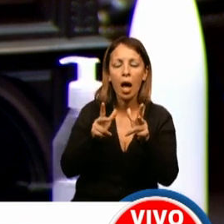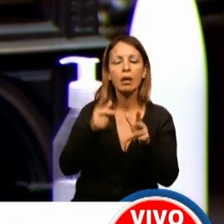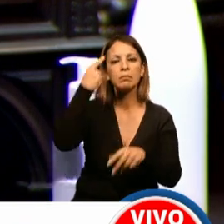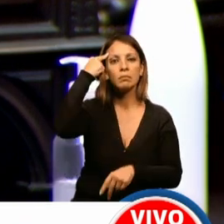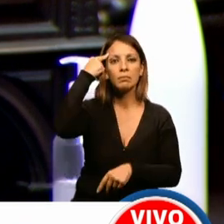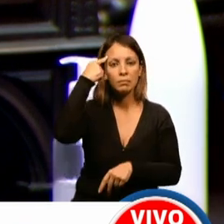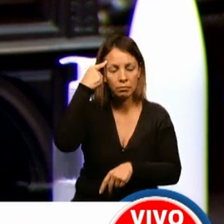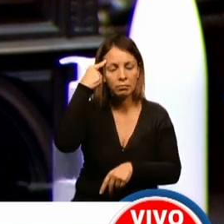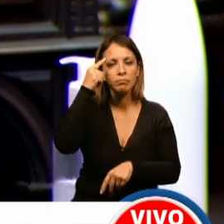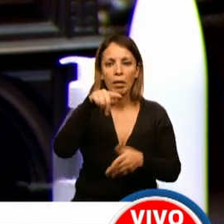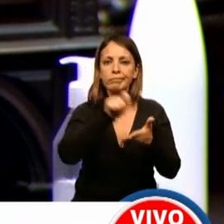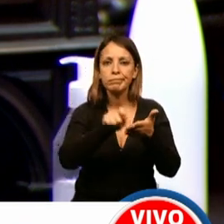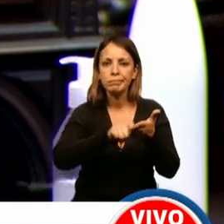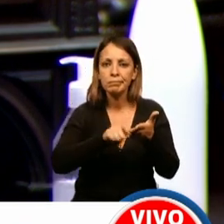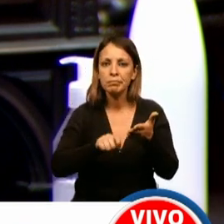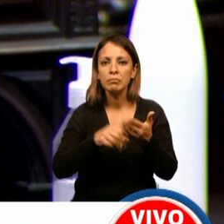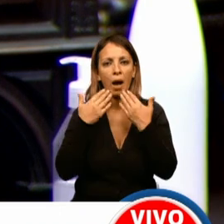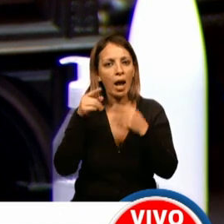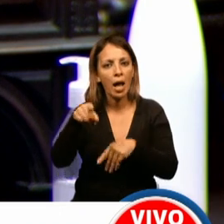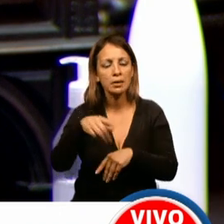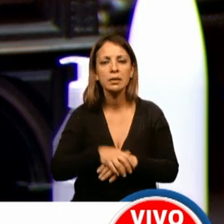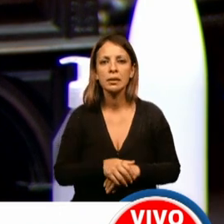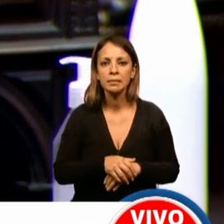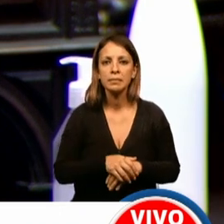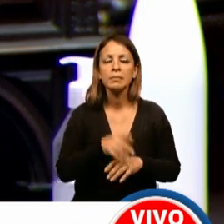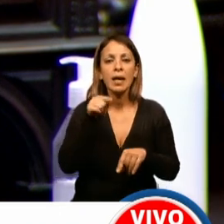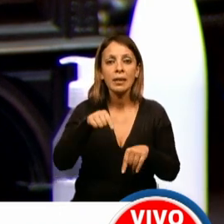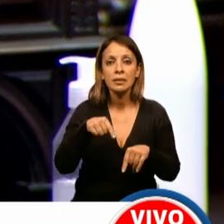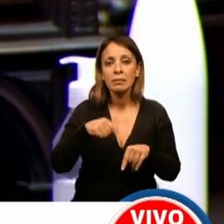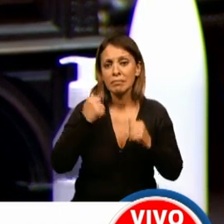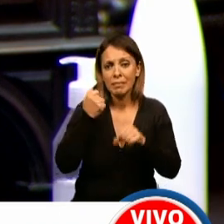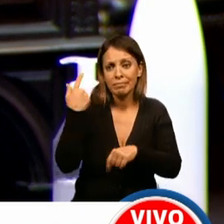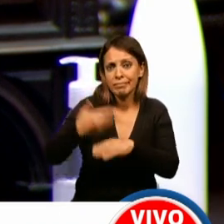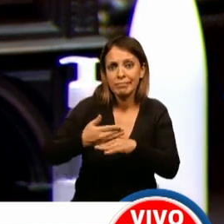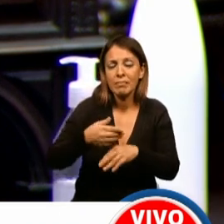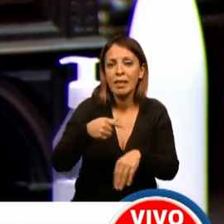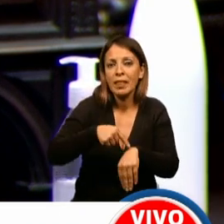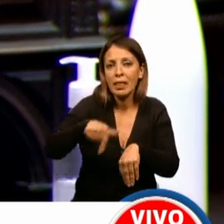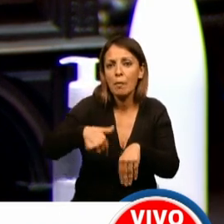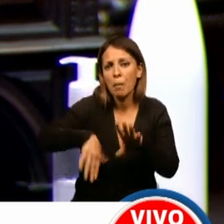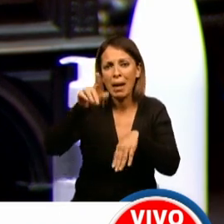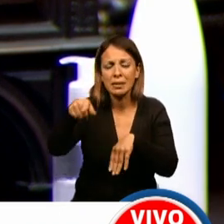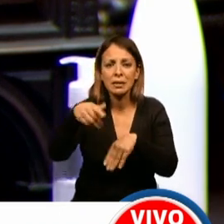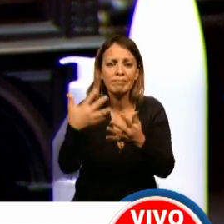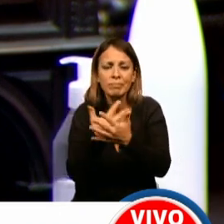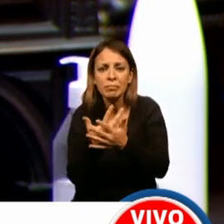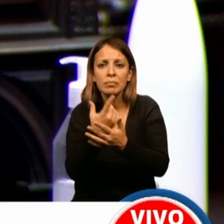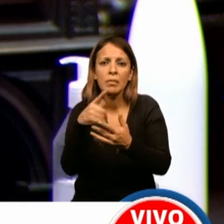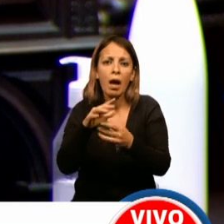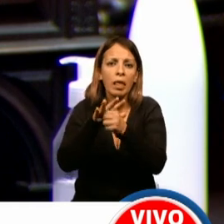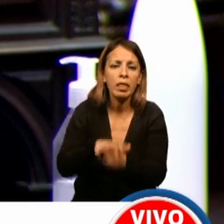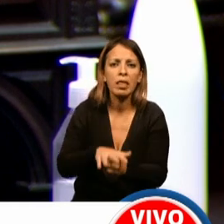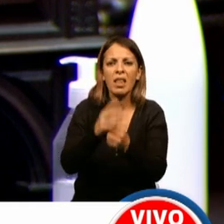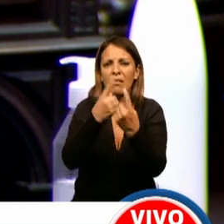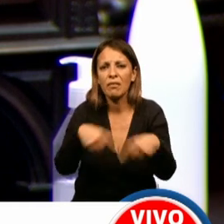olvidar que a lo largo del tiempo este colectivo está estigmatizado una era bill izado convirtiéndose en víctima de